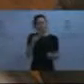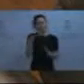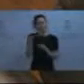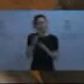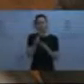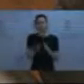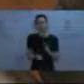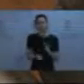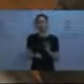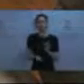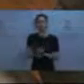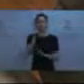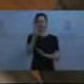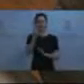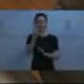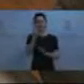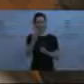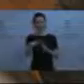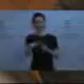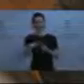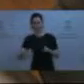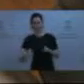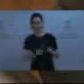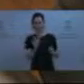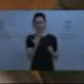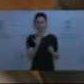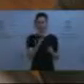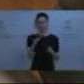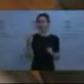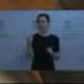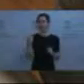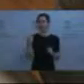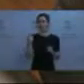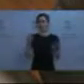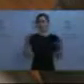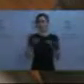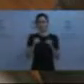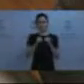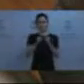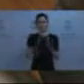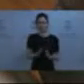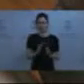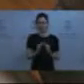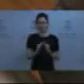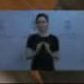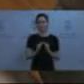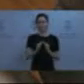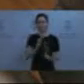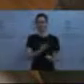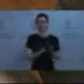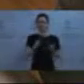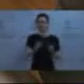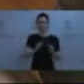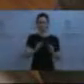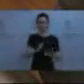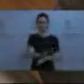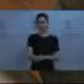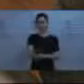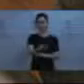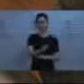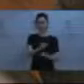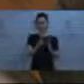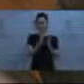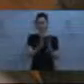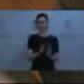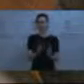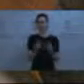frutos. Cada vez que tengo ocasión y me preguntan por viviendas de emergencia, arreglo de vivienda, mantenimientos